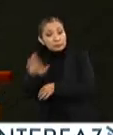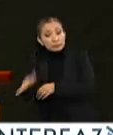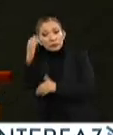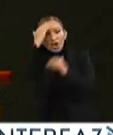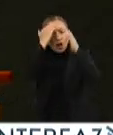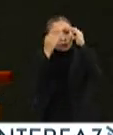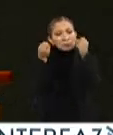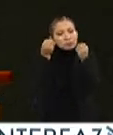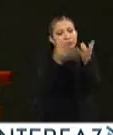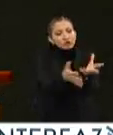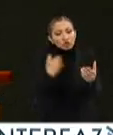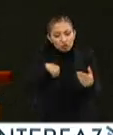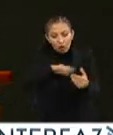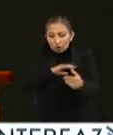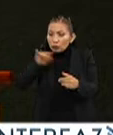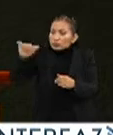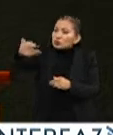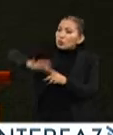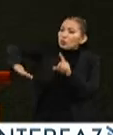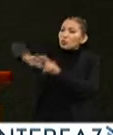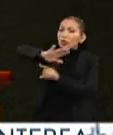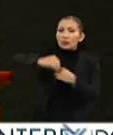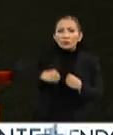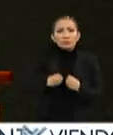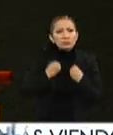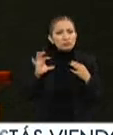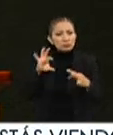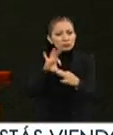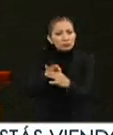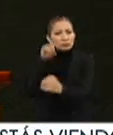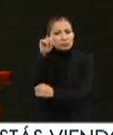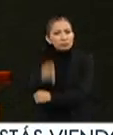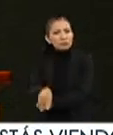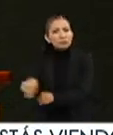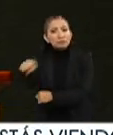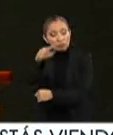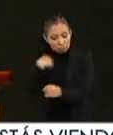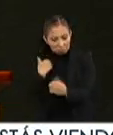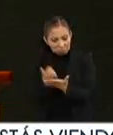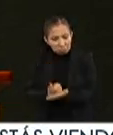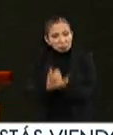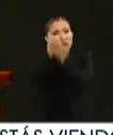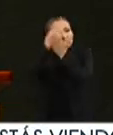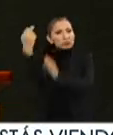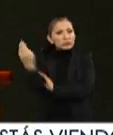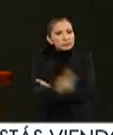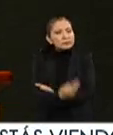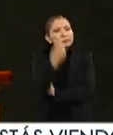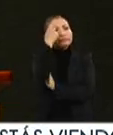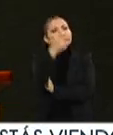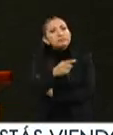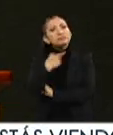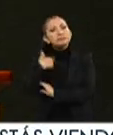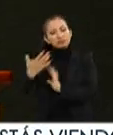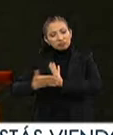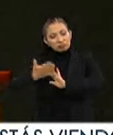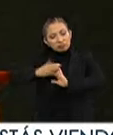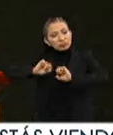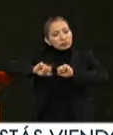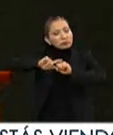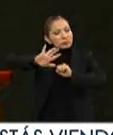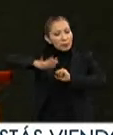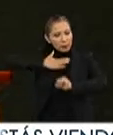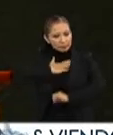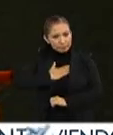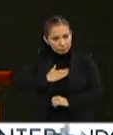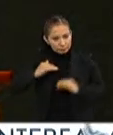el conocimiento de nosotros y del entorno del cual formamos parte son elementos indispensables para construir una sociedad